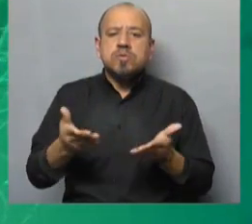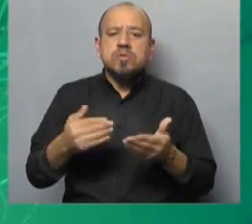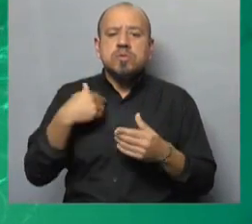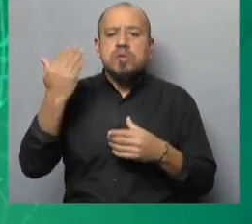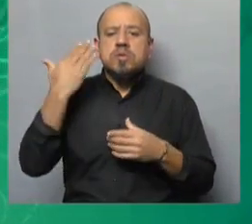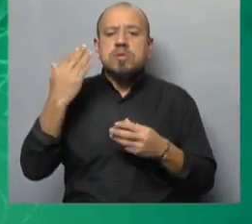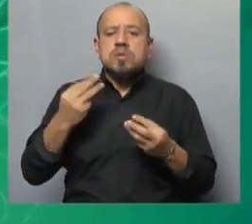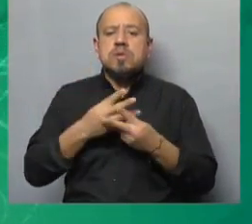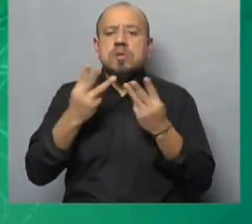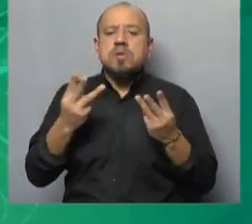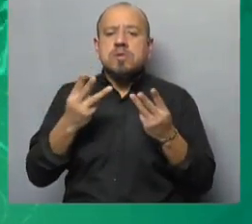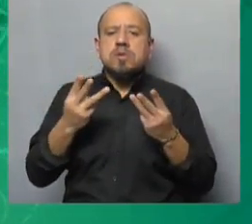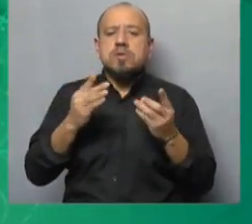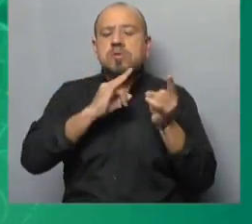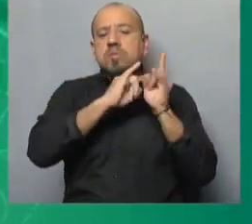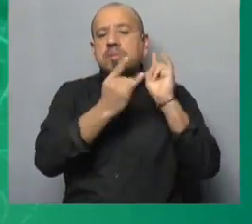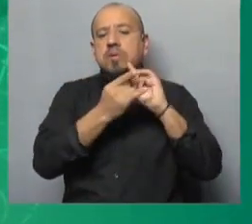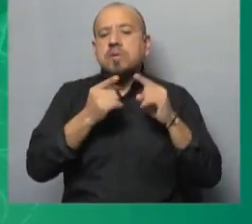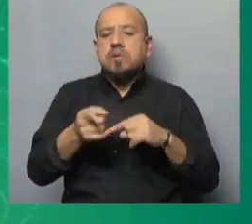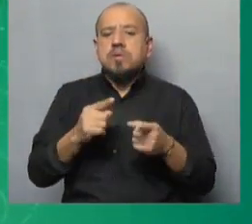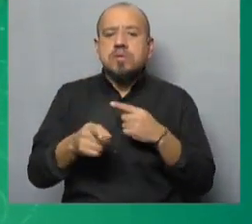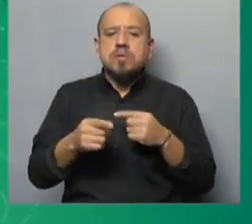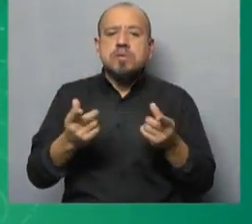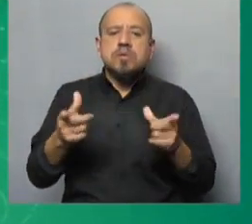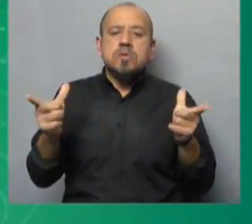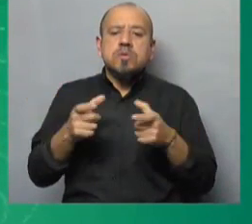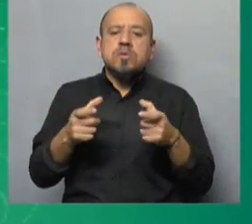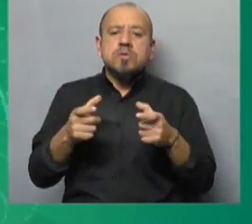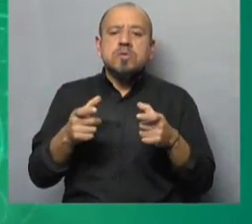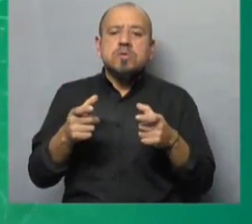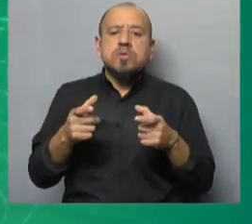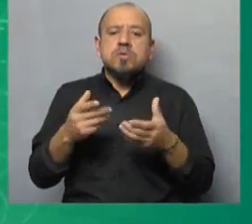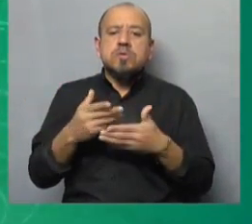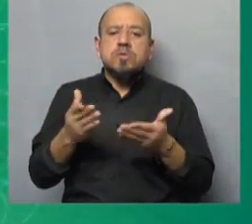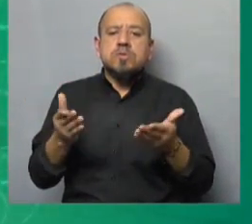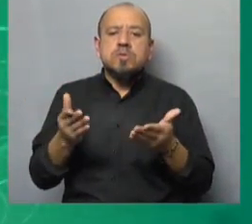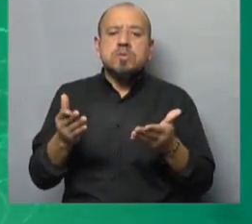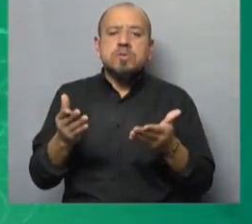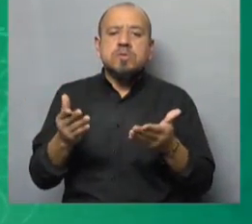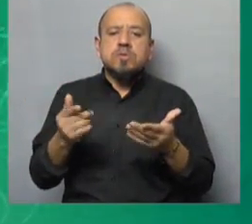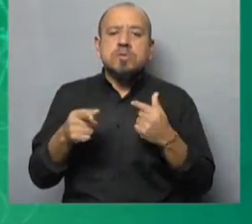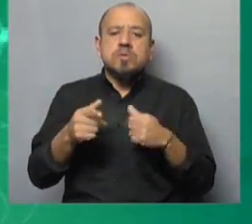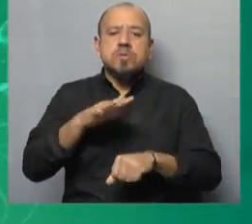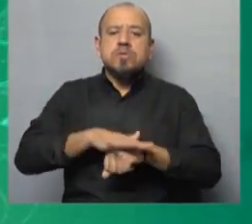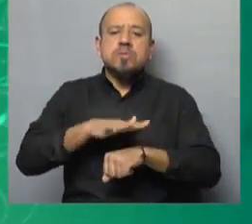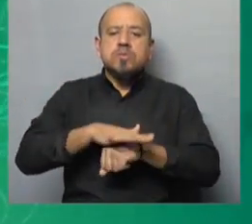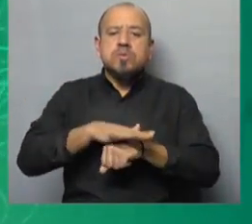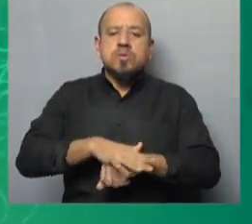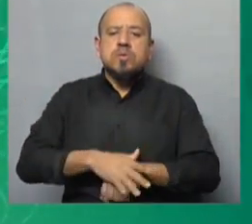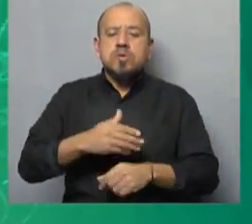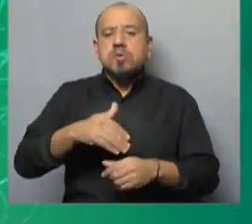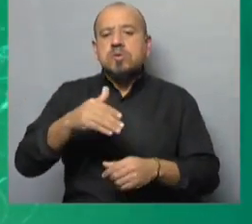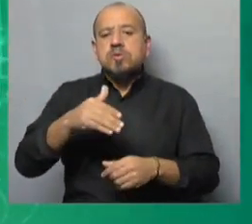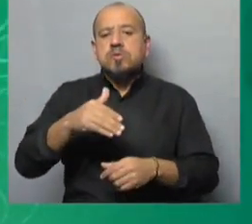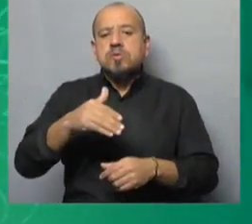asamblea general los parlamentarios de ambas cámaras reunidas esas cámaras en la asamblea general y que en este momento estamos votando